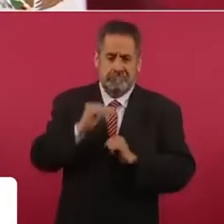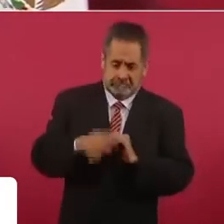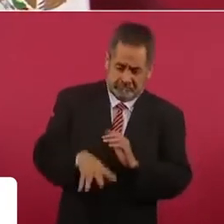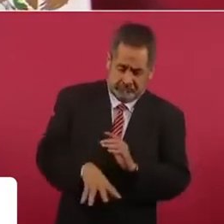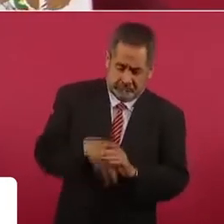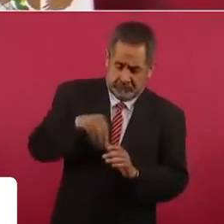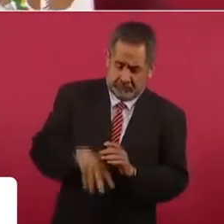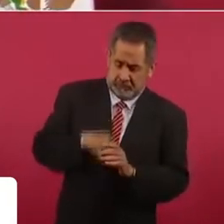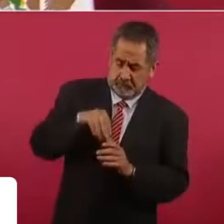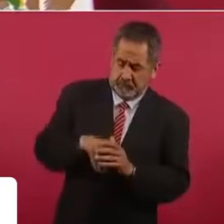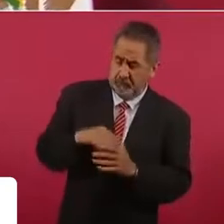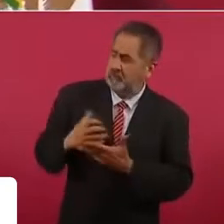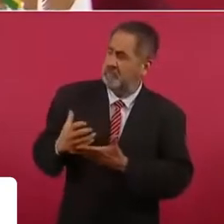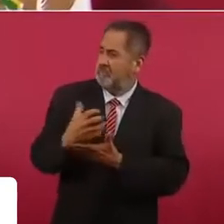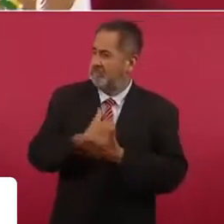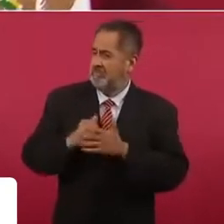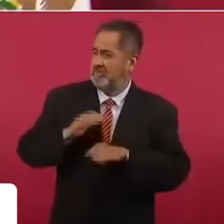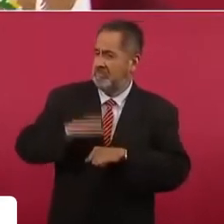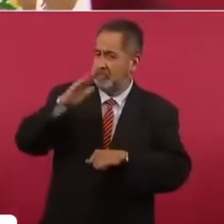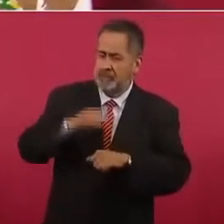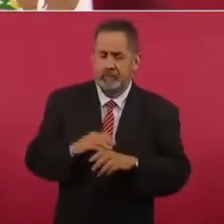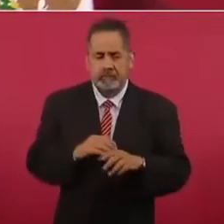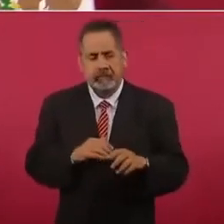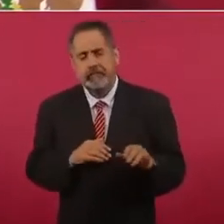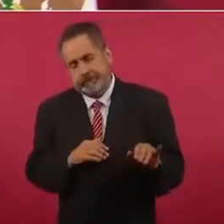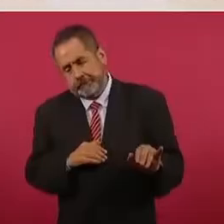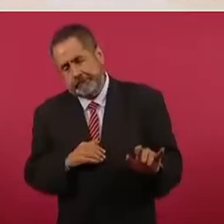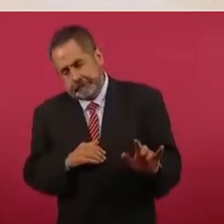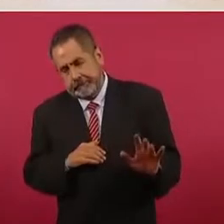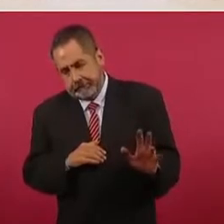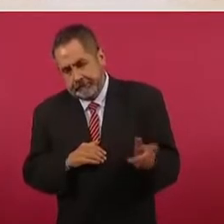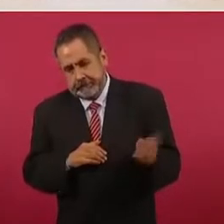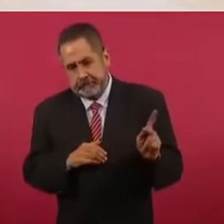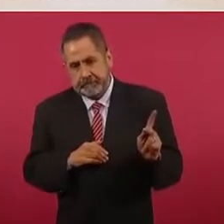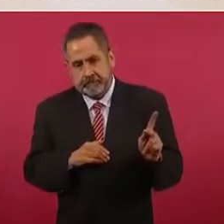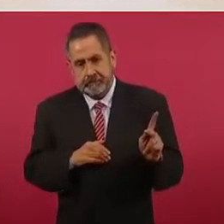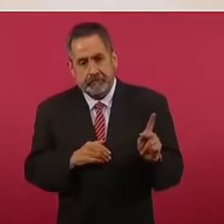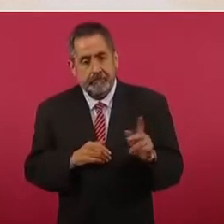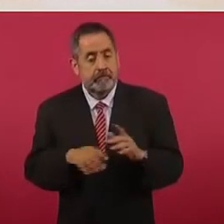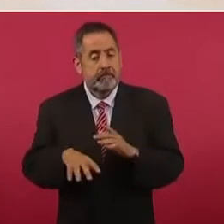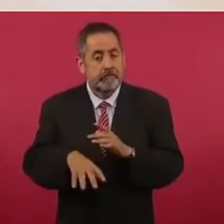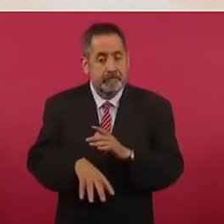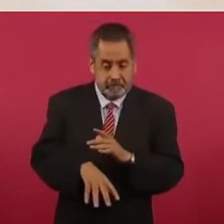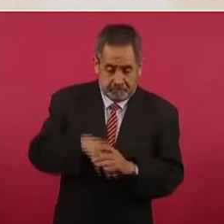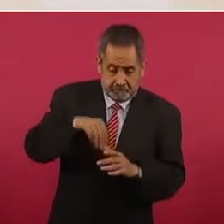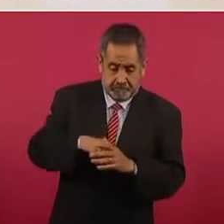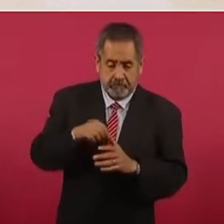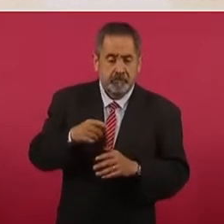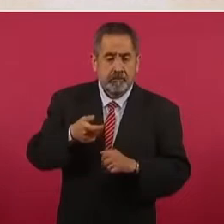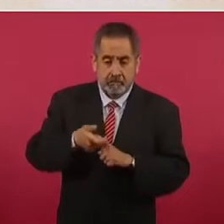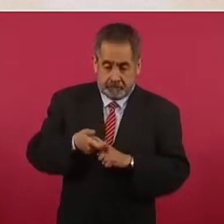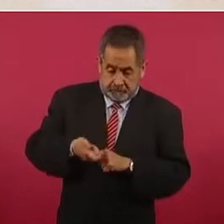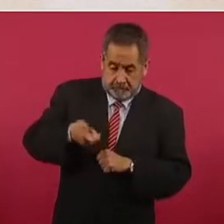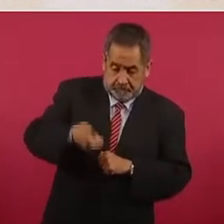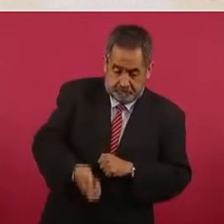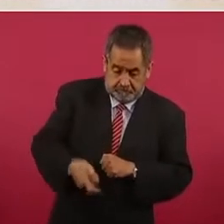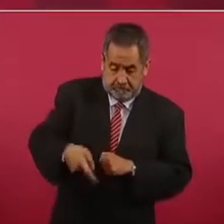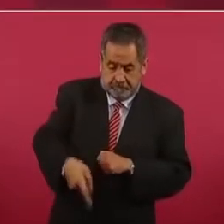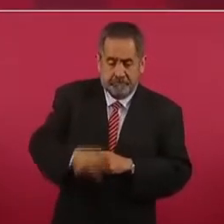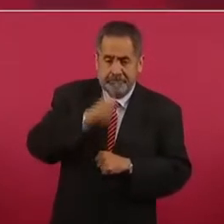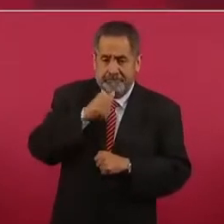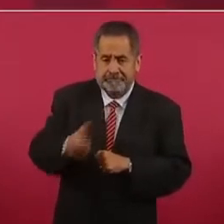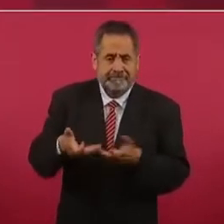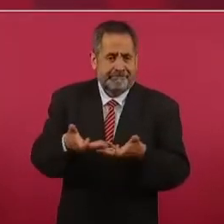extrayendo el petróleo, pues sí, porque yo lo explico, porque no se le paga renta a la naturaleza, es